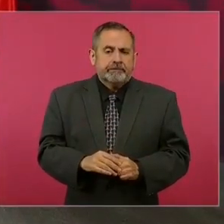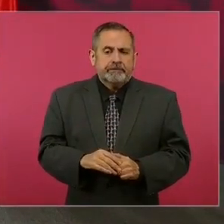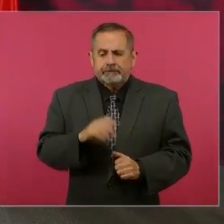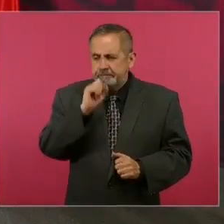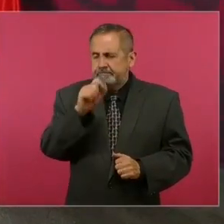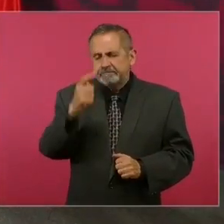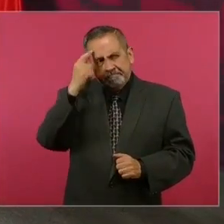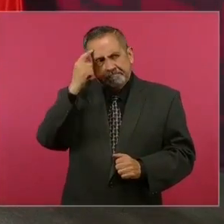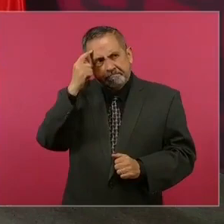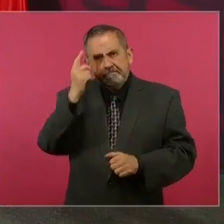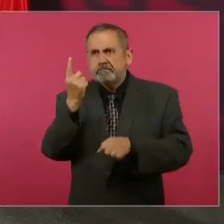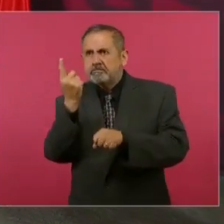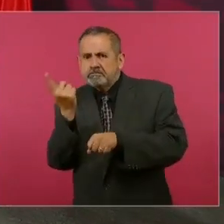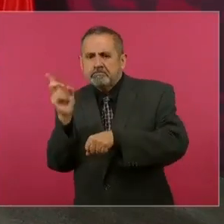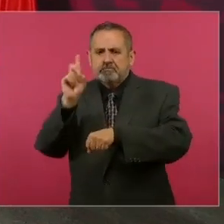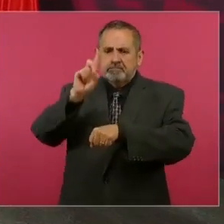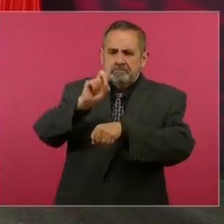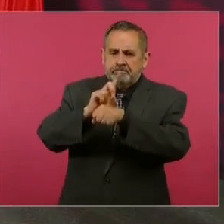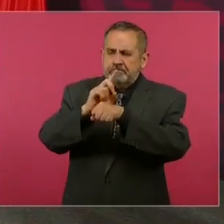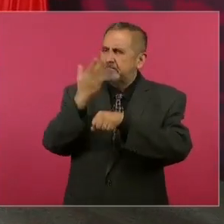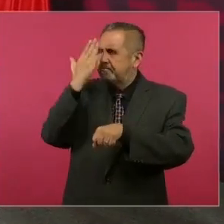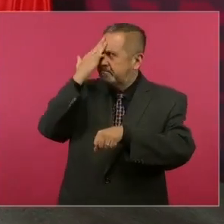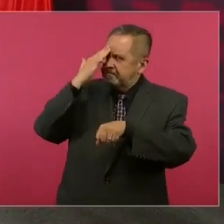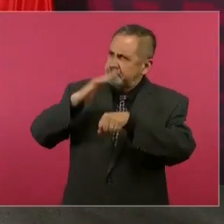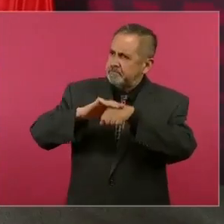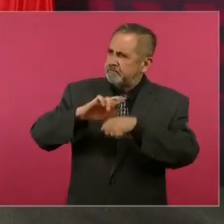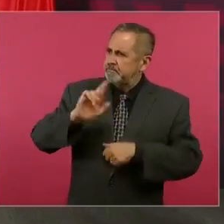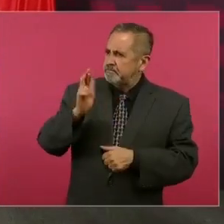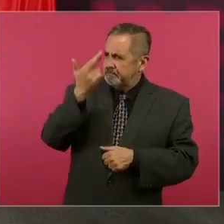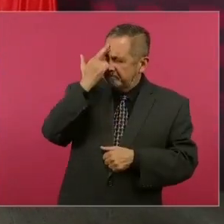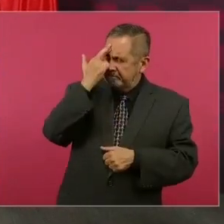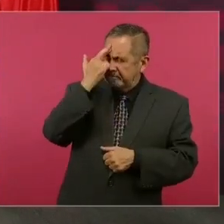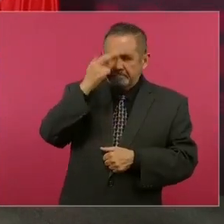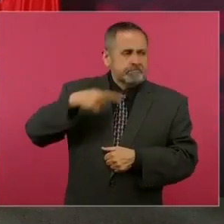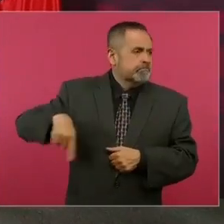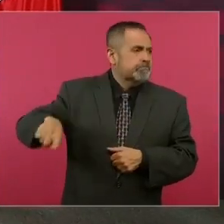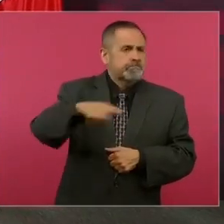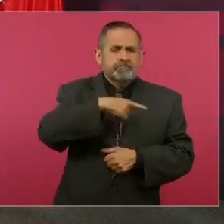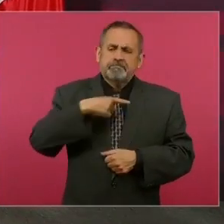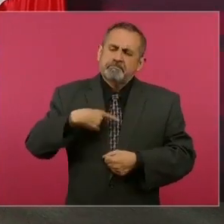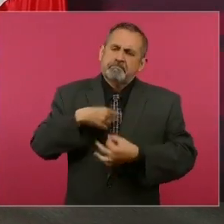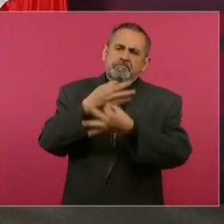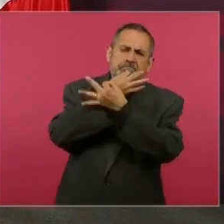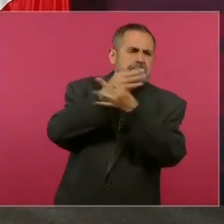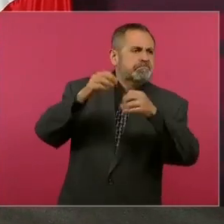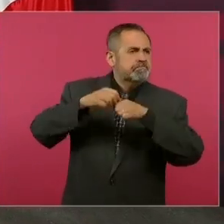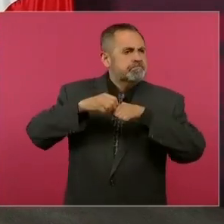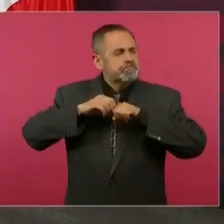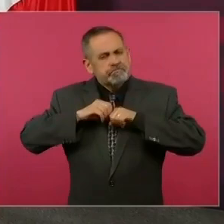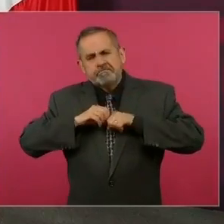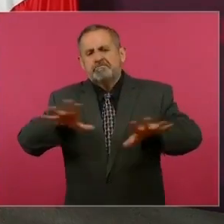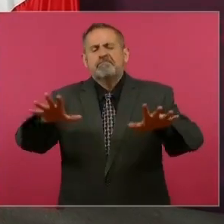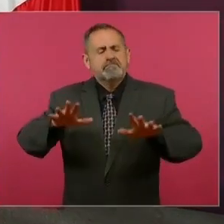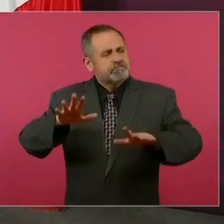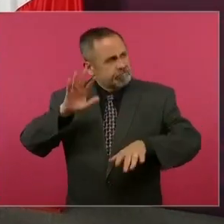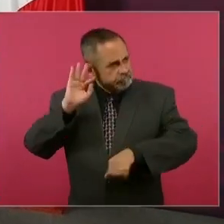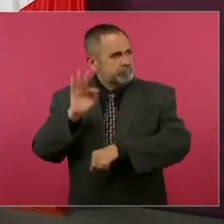haya un día para que se manifiesten todos los